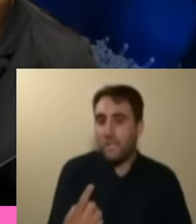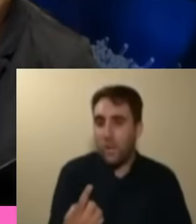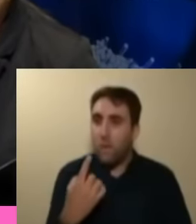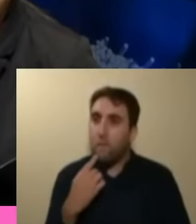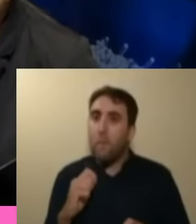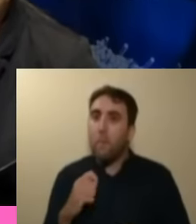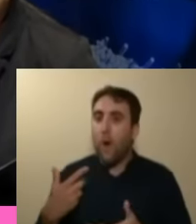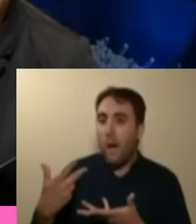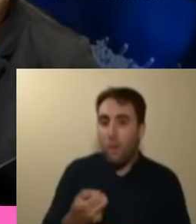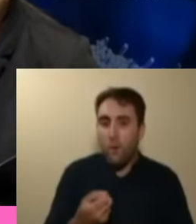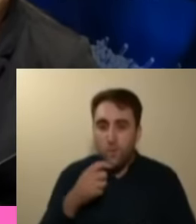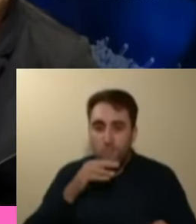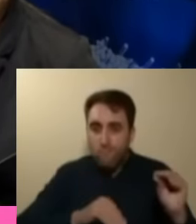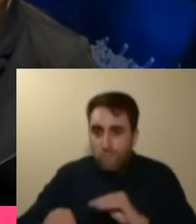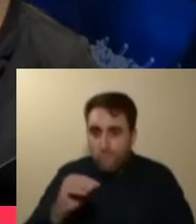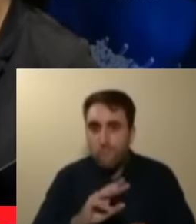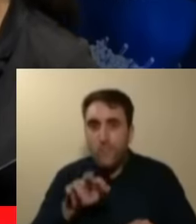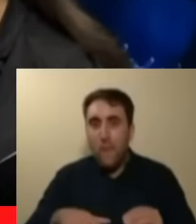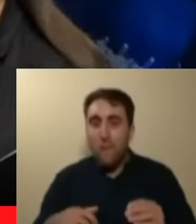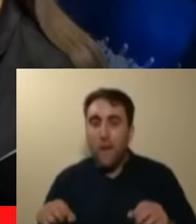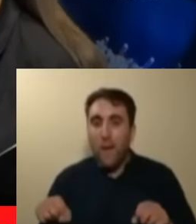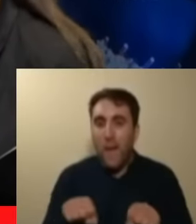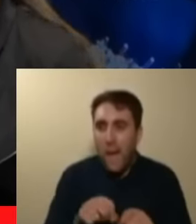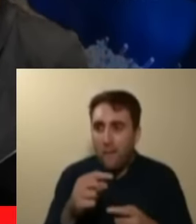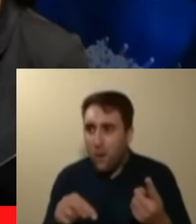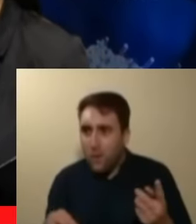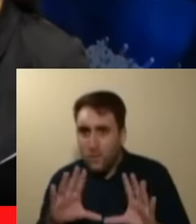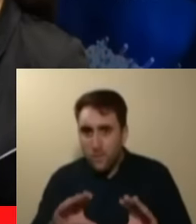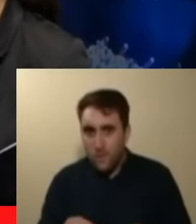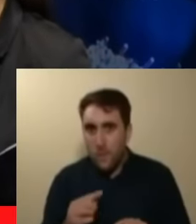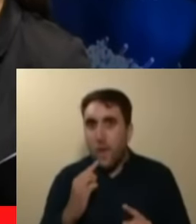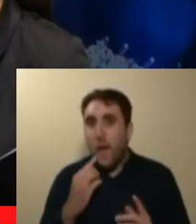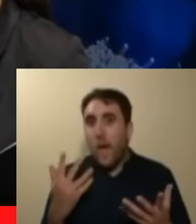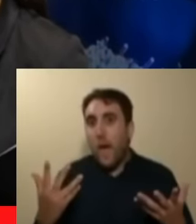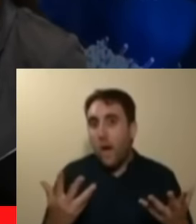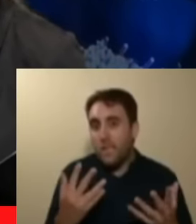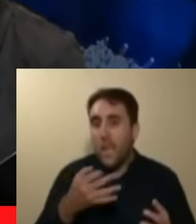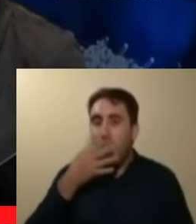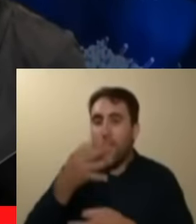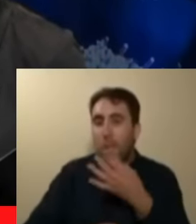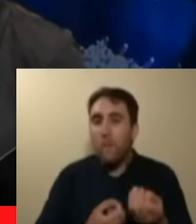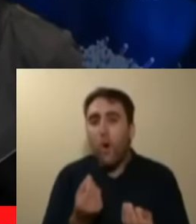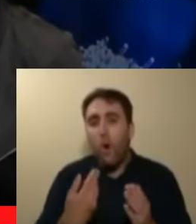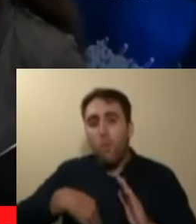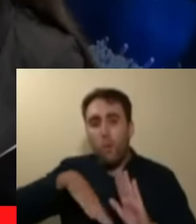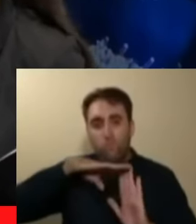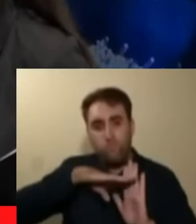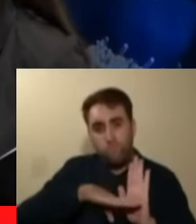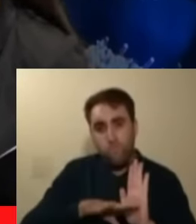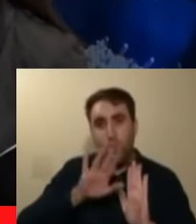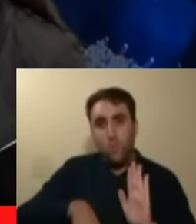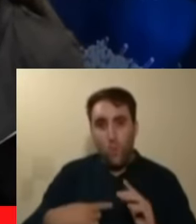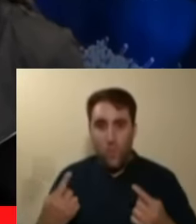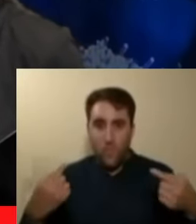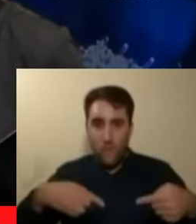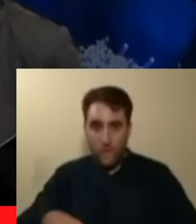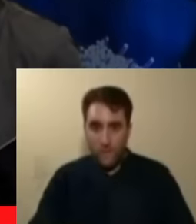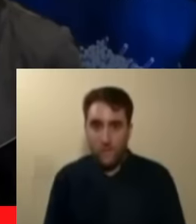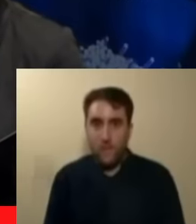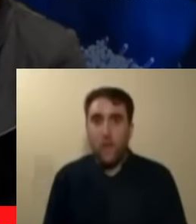apoyo técnico y logístico para la emisión del debate. Si te parece, vemos, explicamos cómo será justamente el formato de este